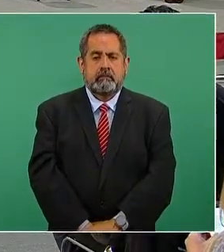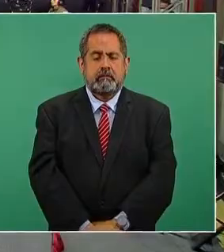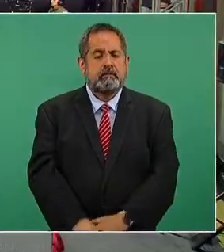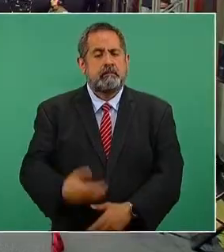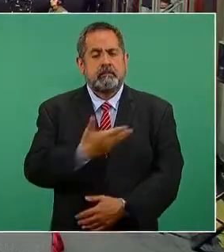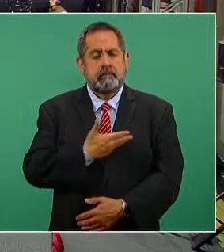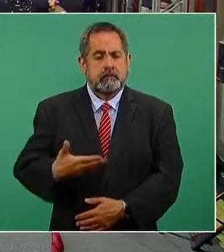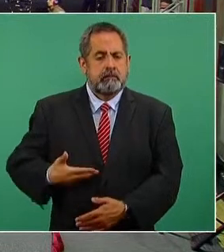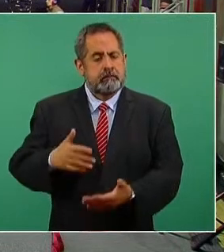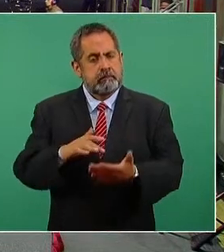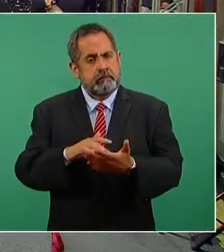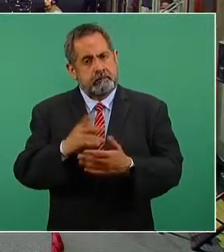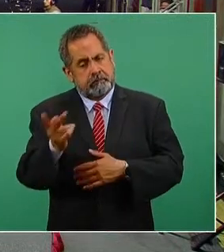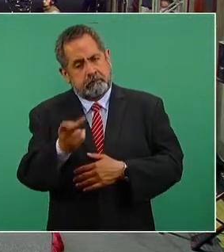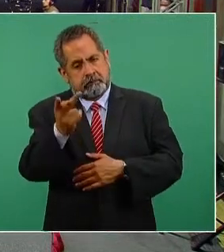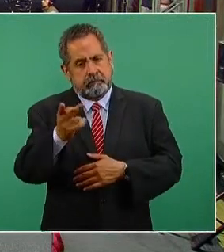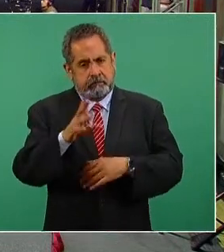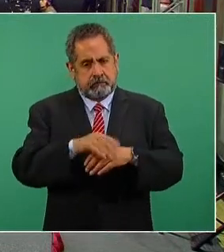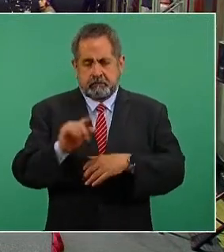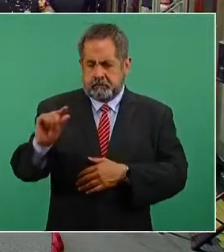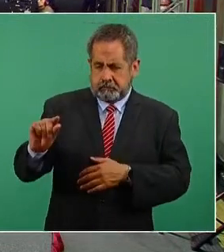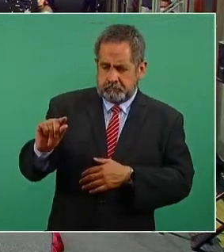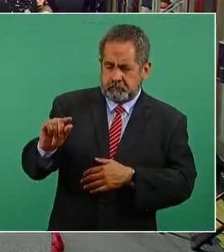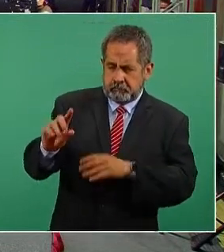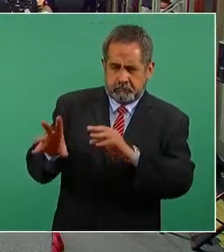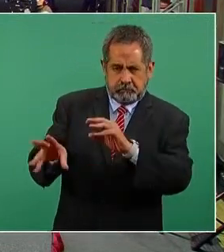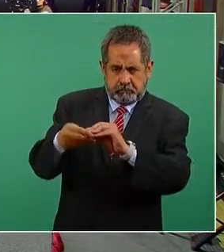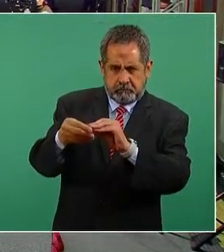permite preguntarle sobre esta… Nada más para